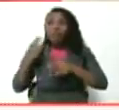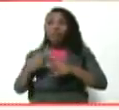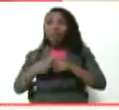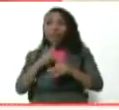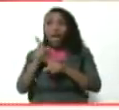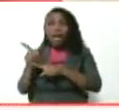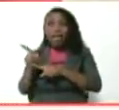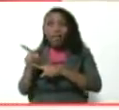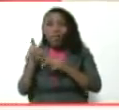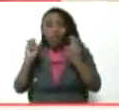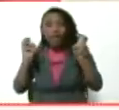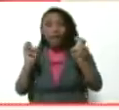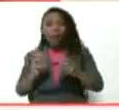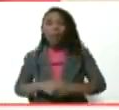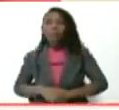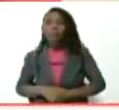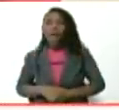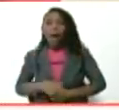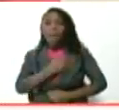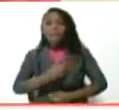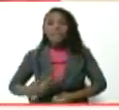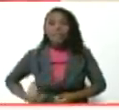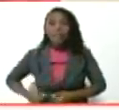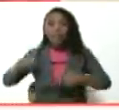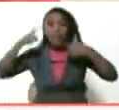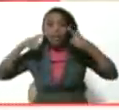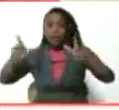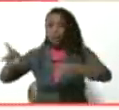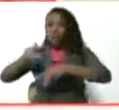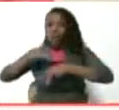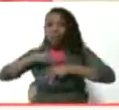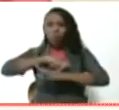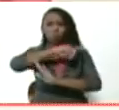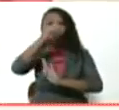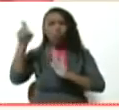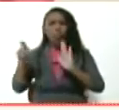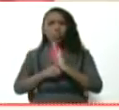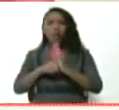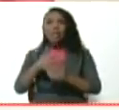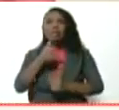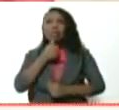riesgo. El comandante Chávez lo asumió plenamente. Hay quienes